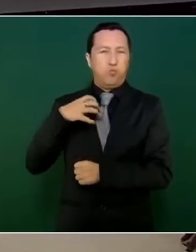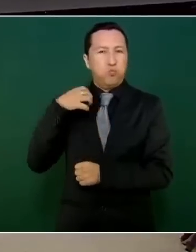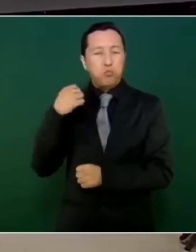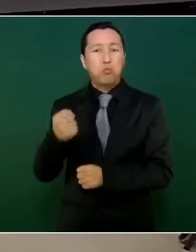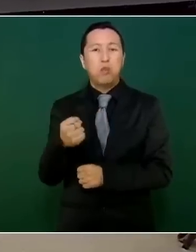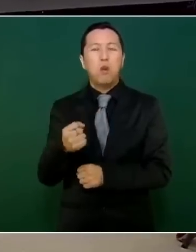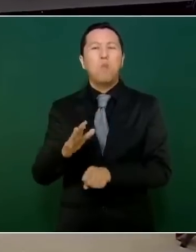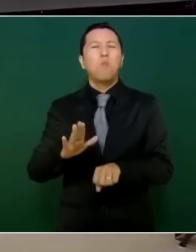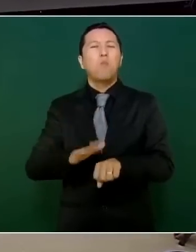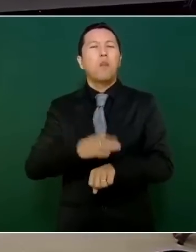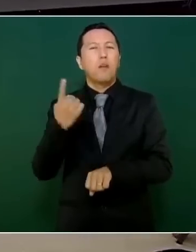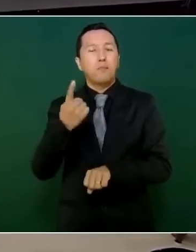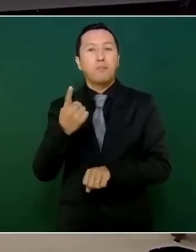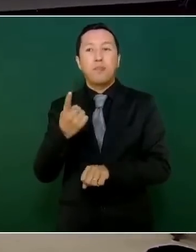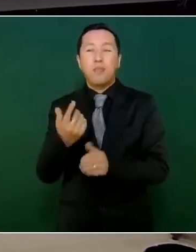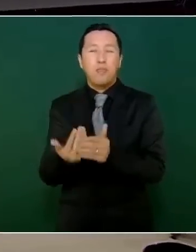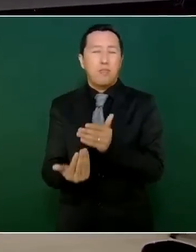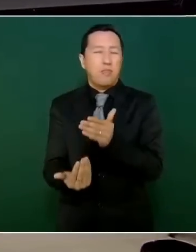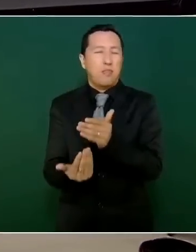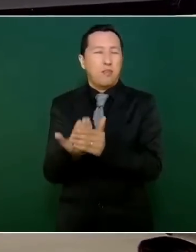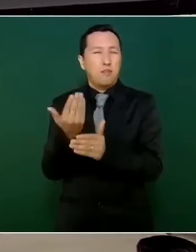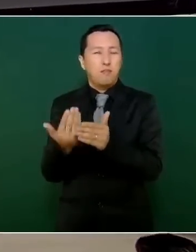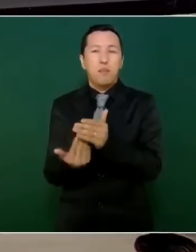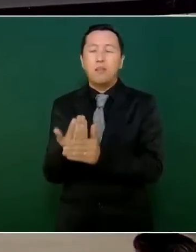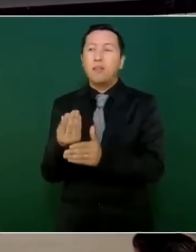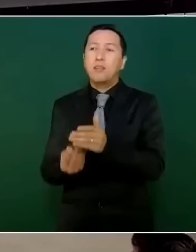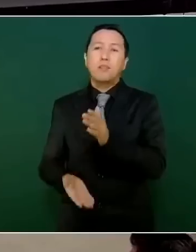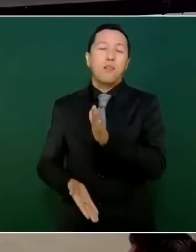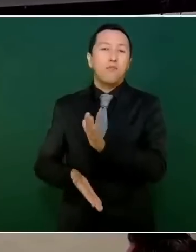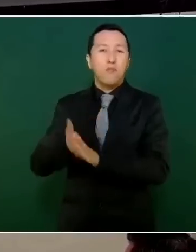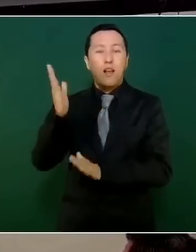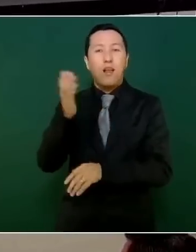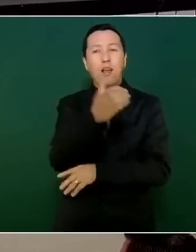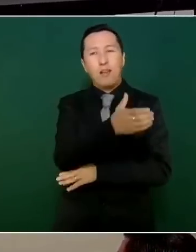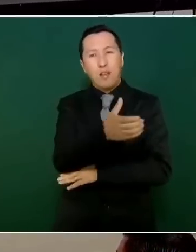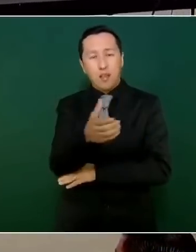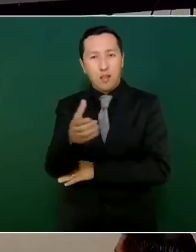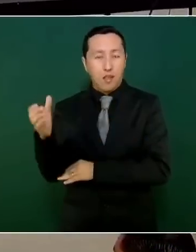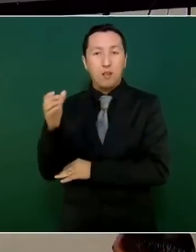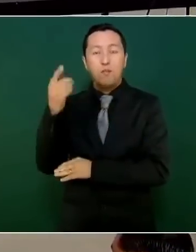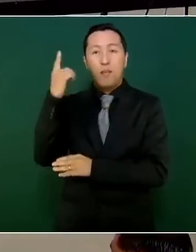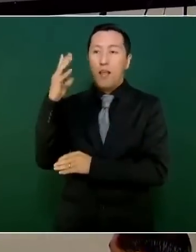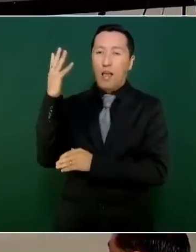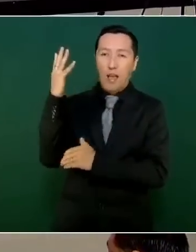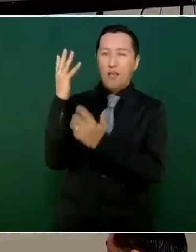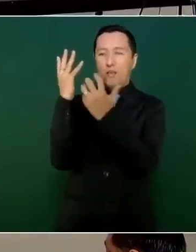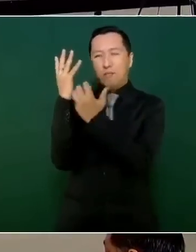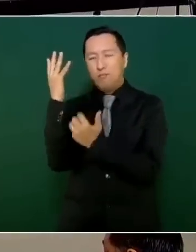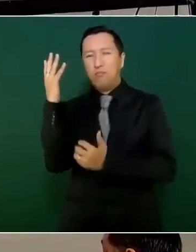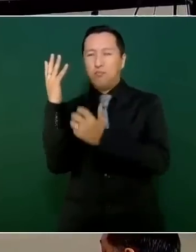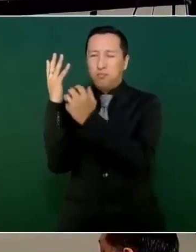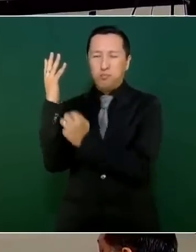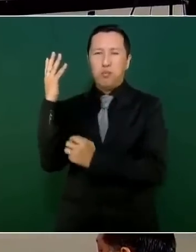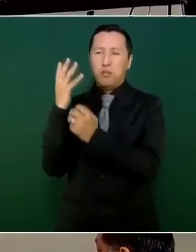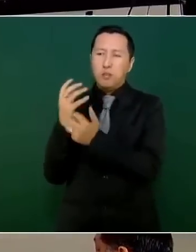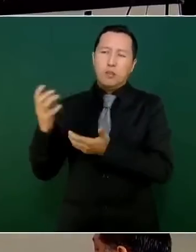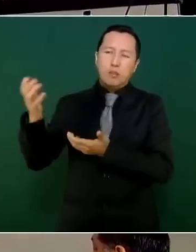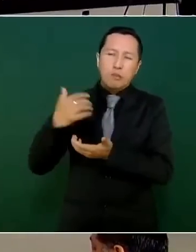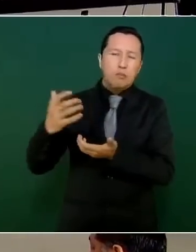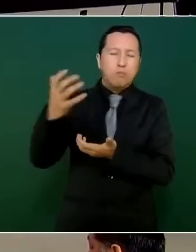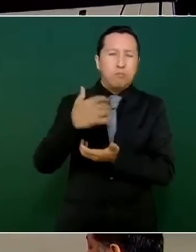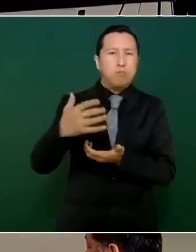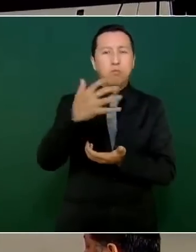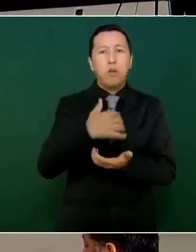irse al monte a recabar la goma de mascar para que luego se la malbarate, se la